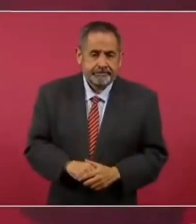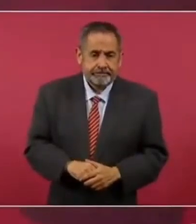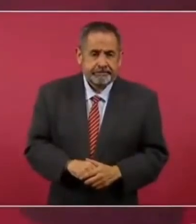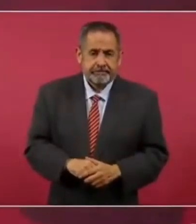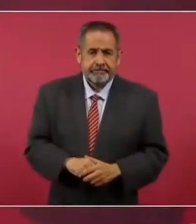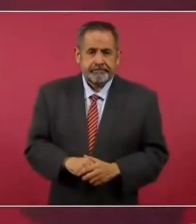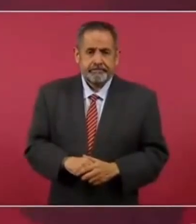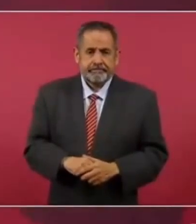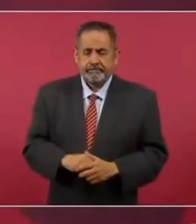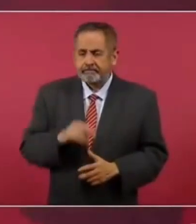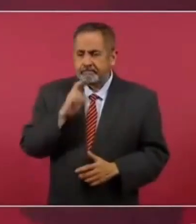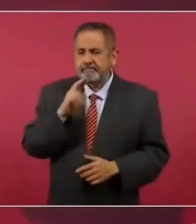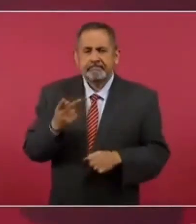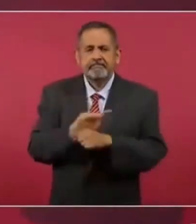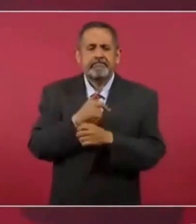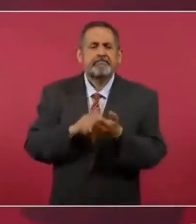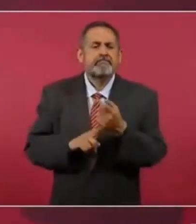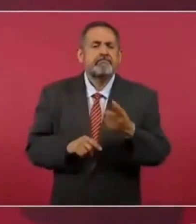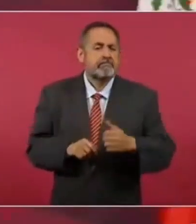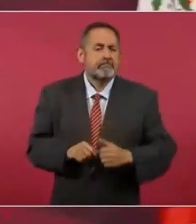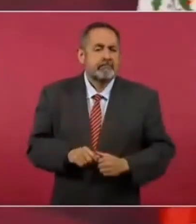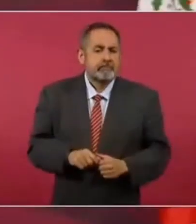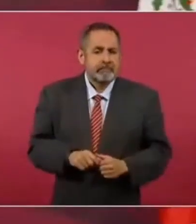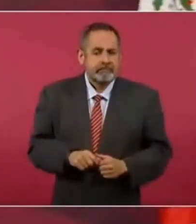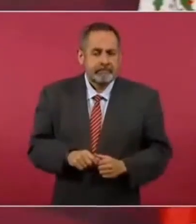así rápido,